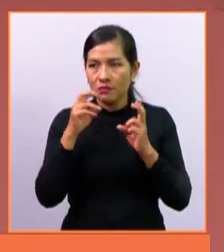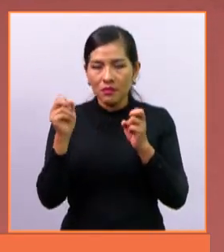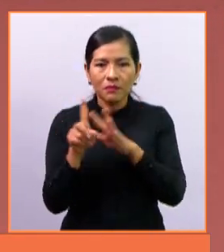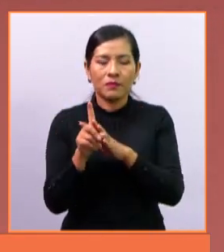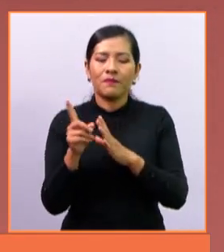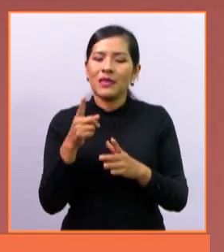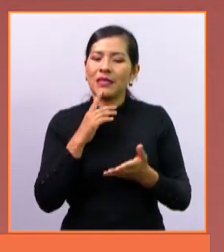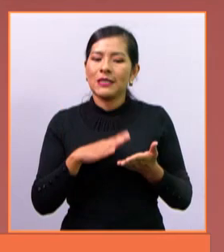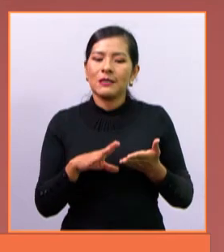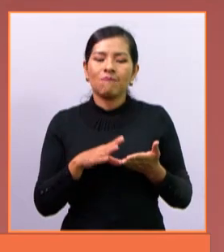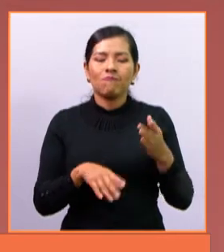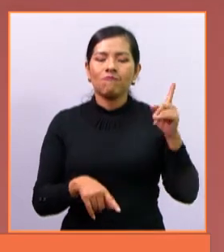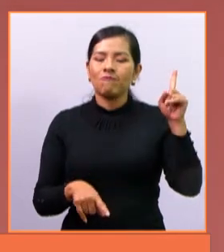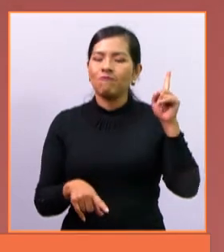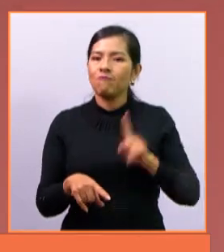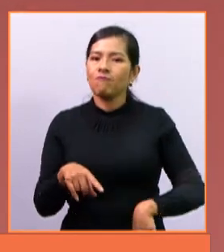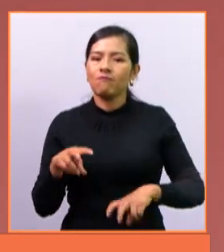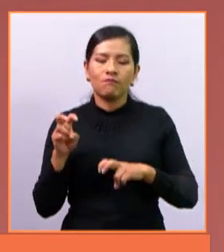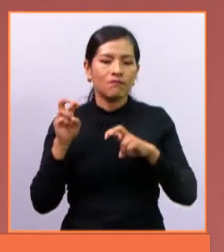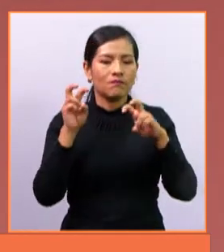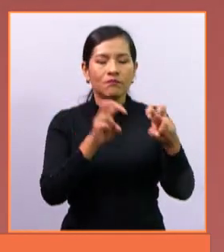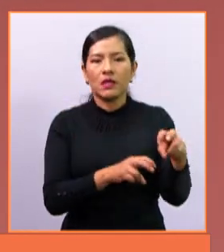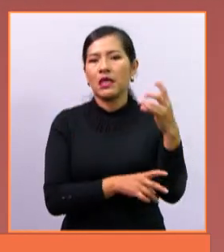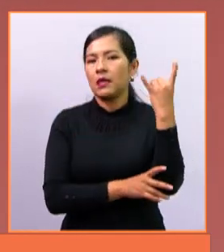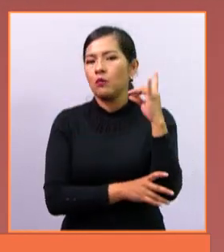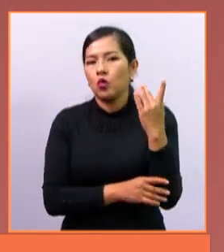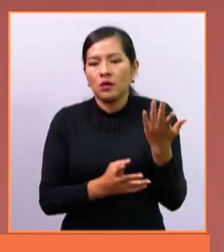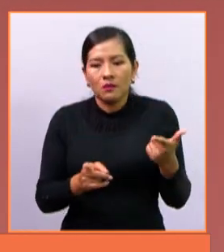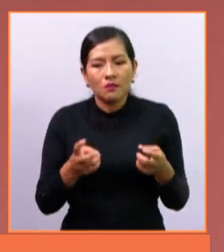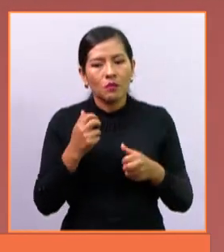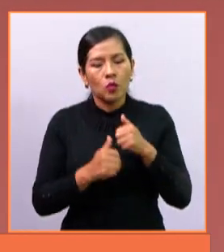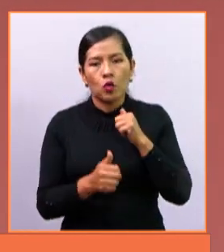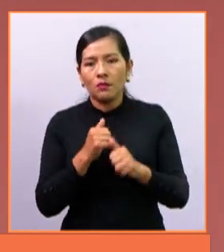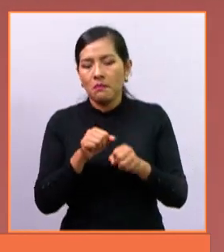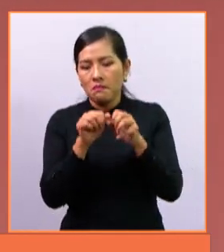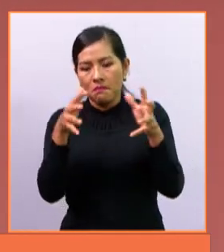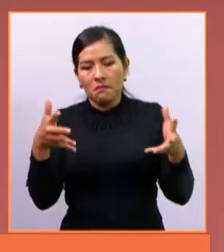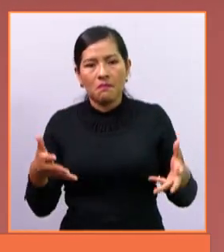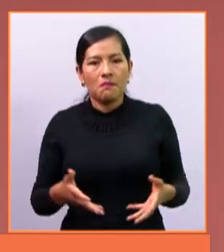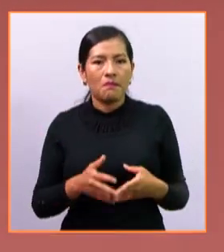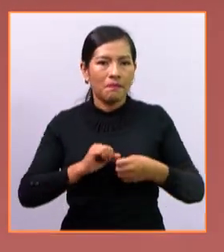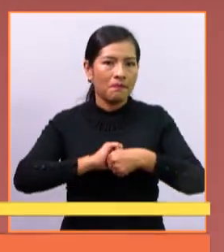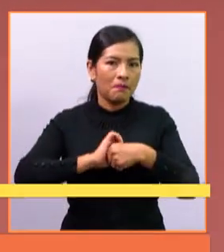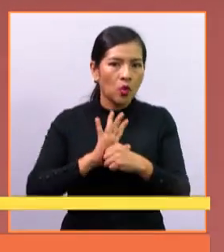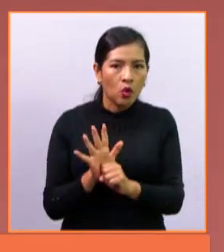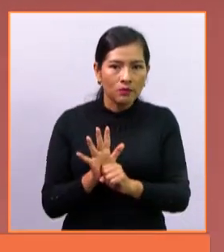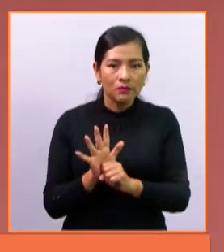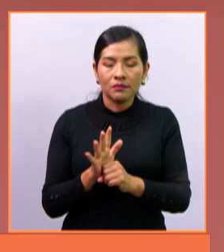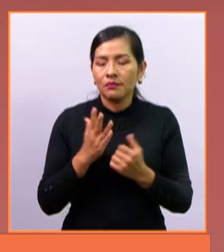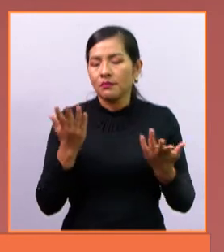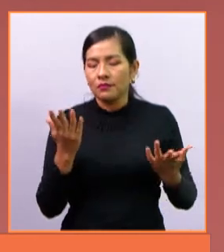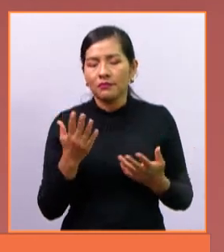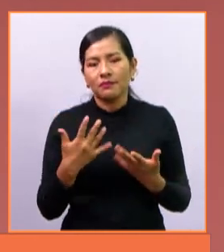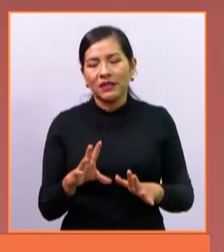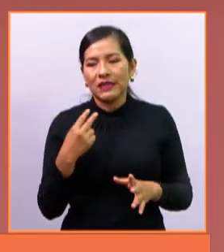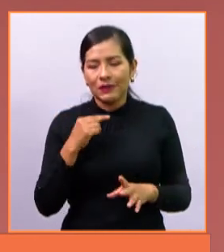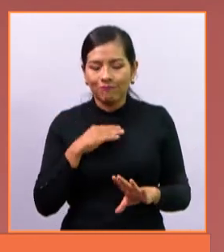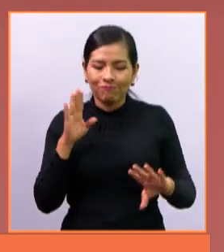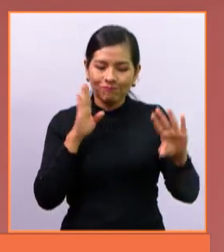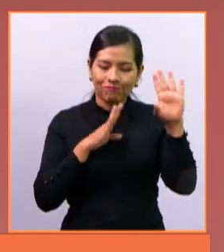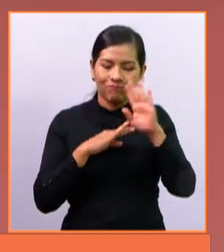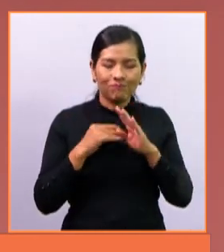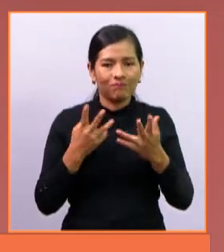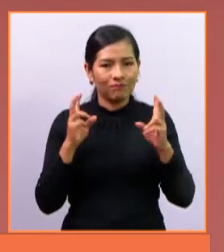me decía, no voy a poder ir, ¿no? Porque no puedo salir, no puedo salir de su casa, ¿no? Y nosotros que, ay, pasamos o no